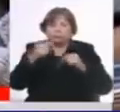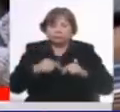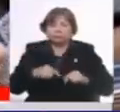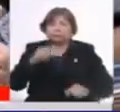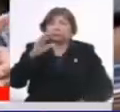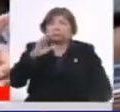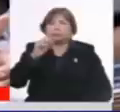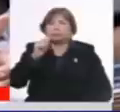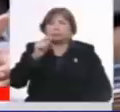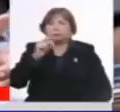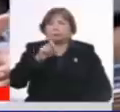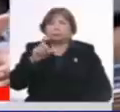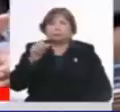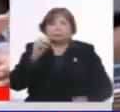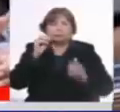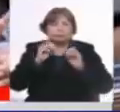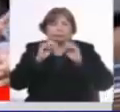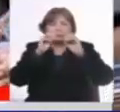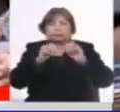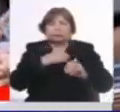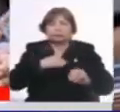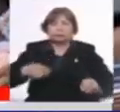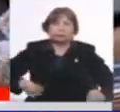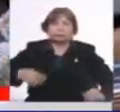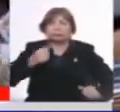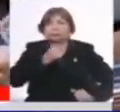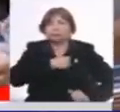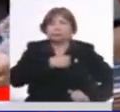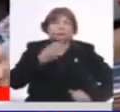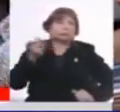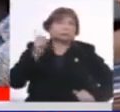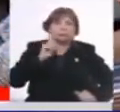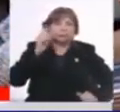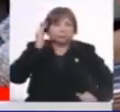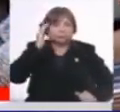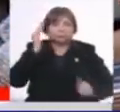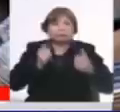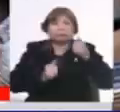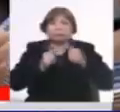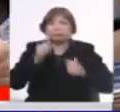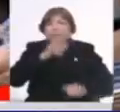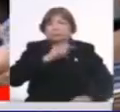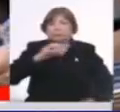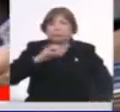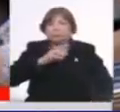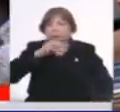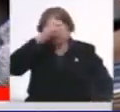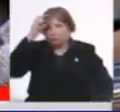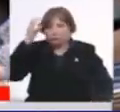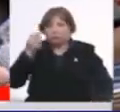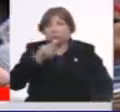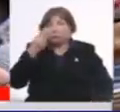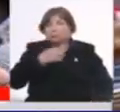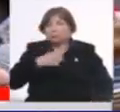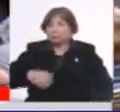Castillo que lo nombren ministro del Interior, o no sabía, solamente el señor Castillo decidió por sí solo